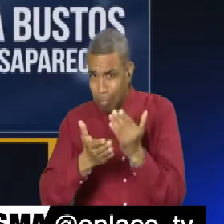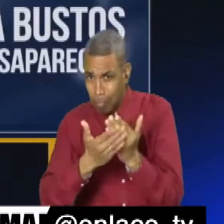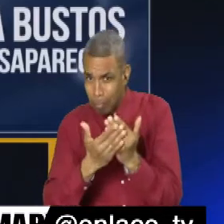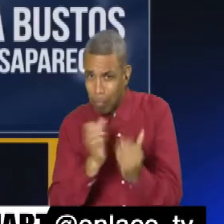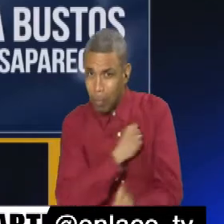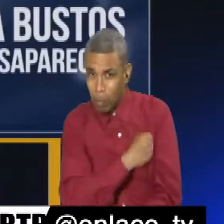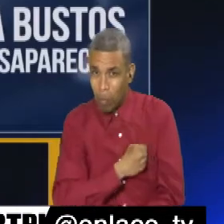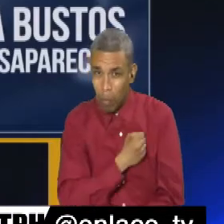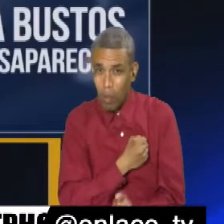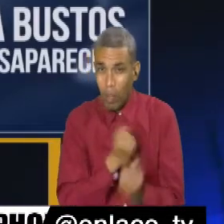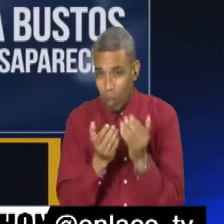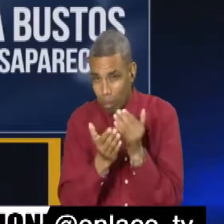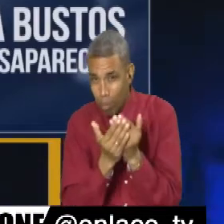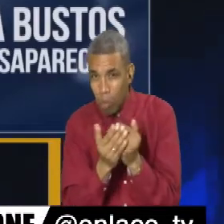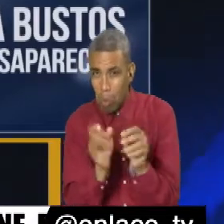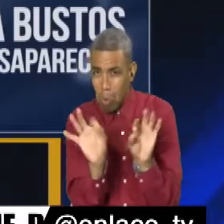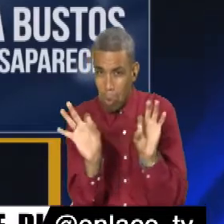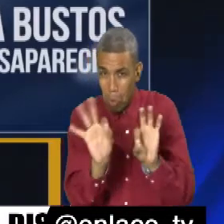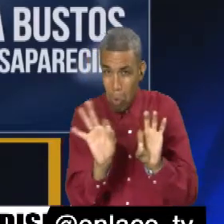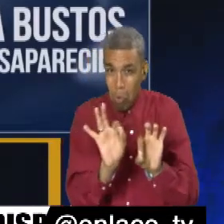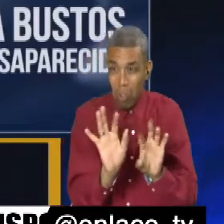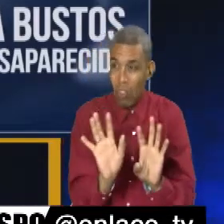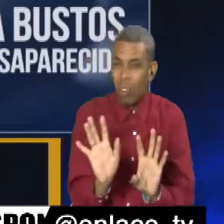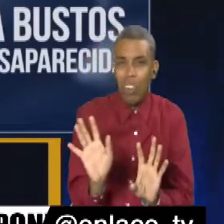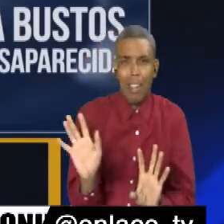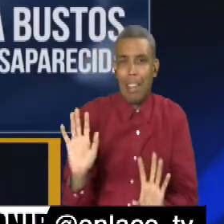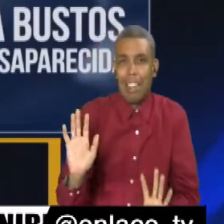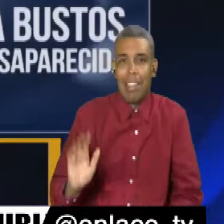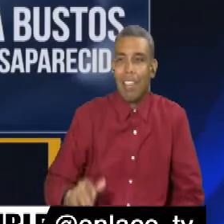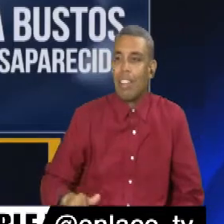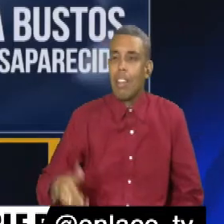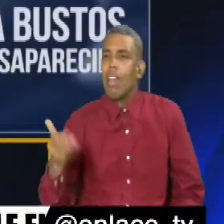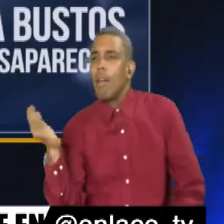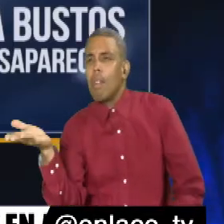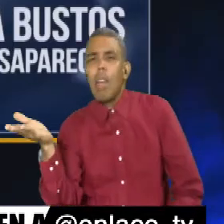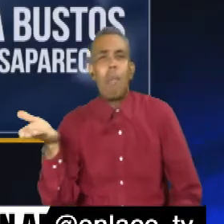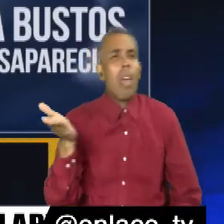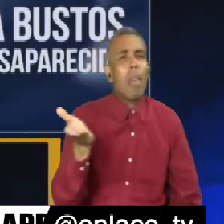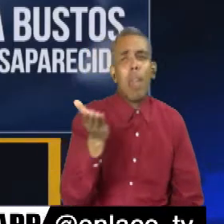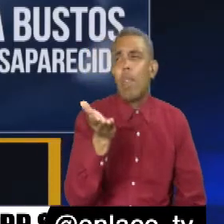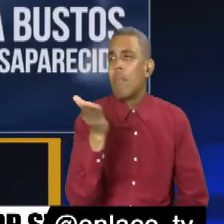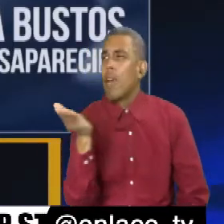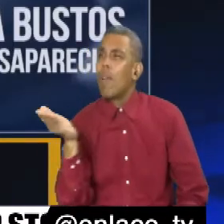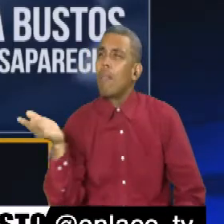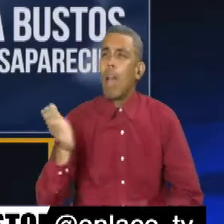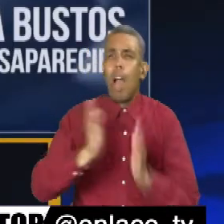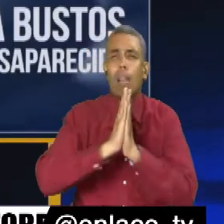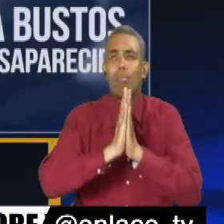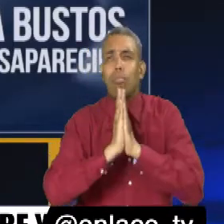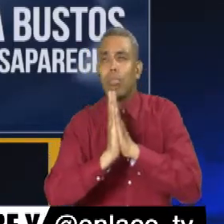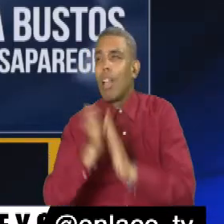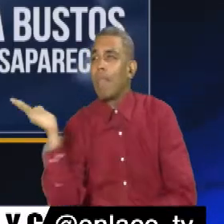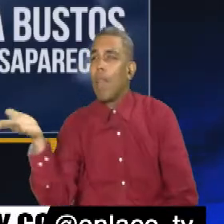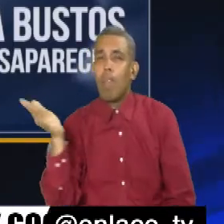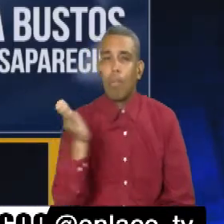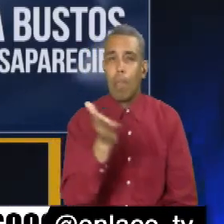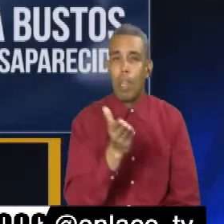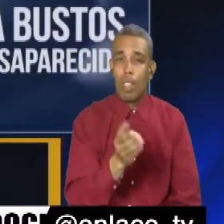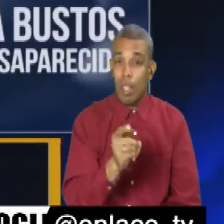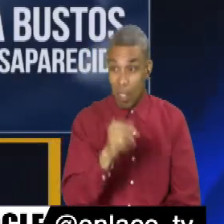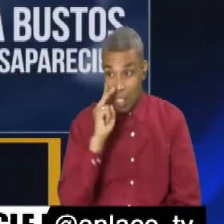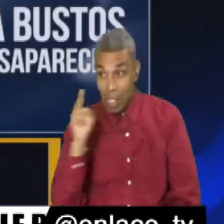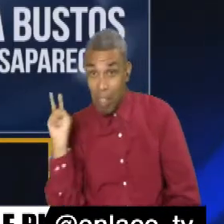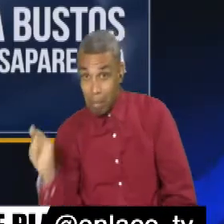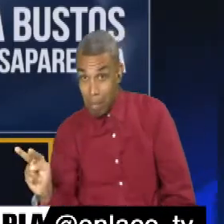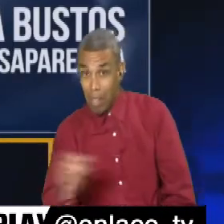tengan contacto a veces con ella, porque ella es una niña que ella pide, sí, vale. ella se la pasa pidiendo. Vale. Entonces, que la